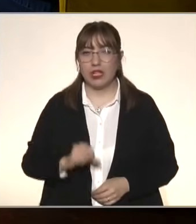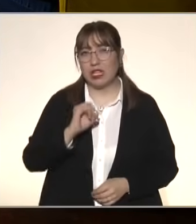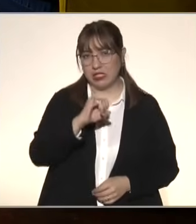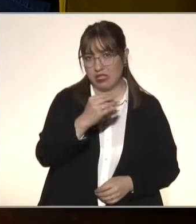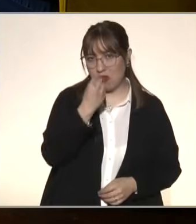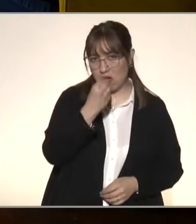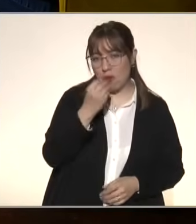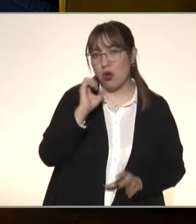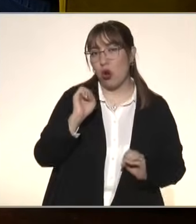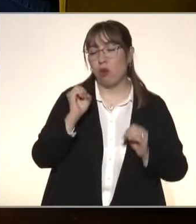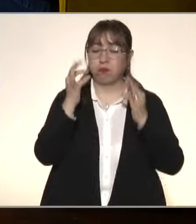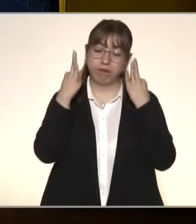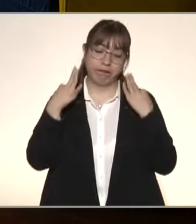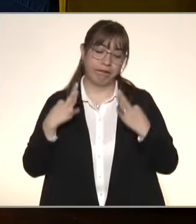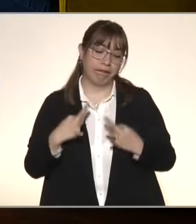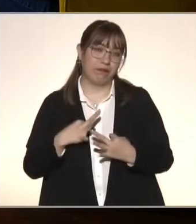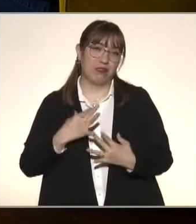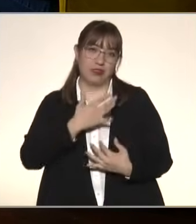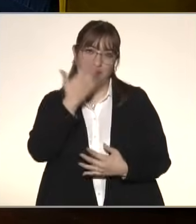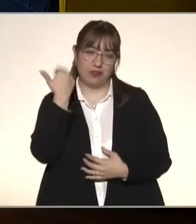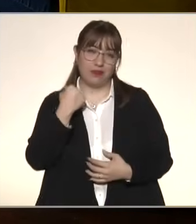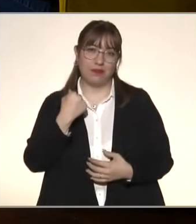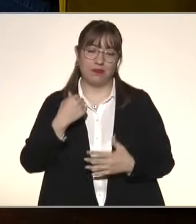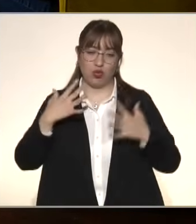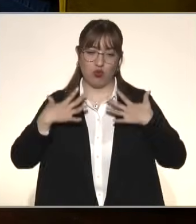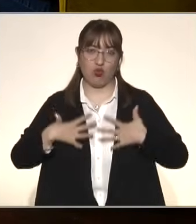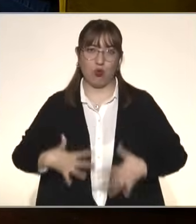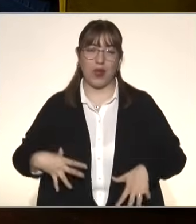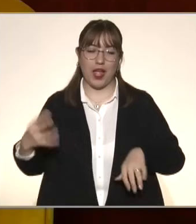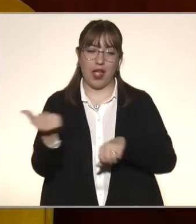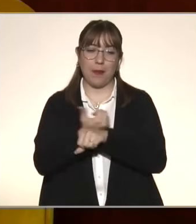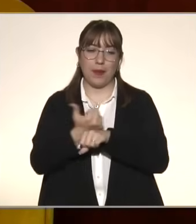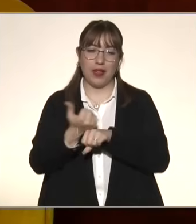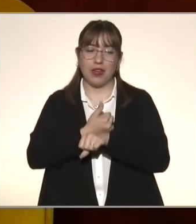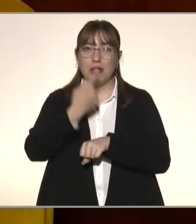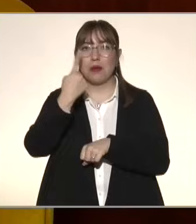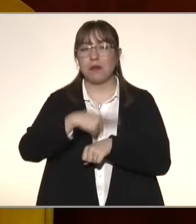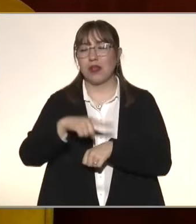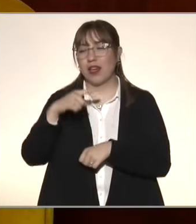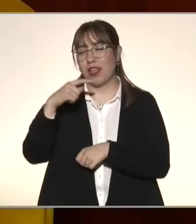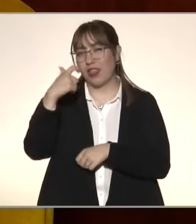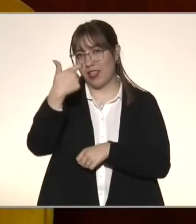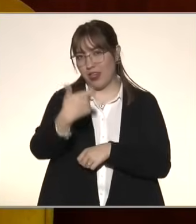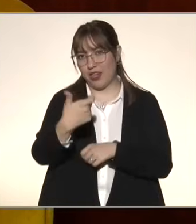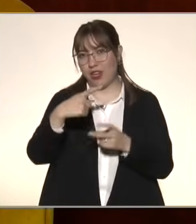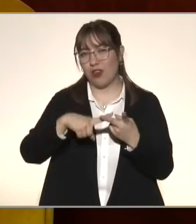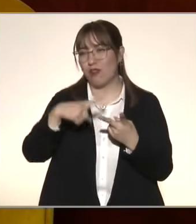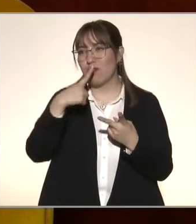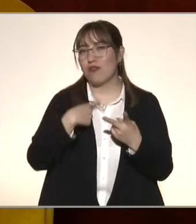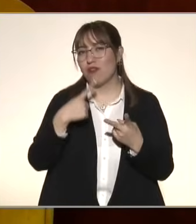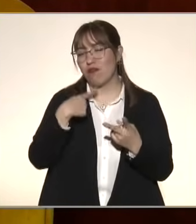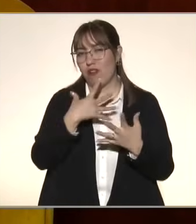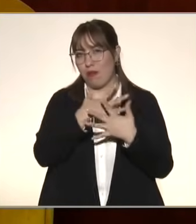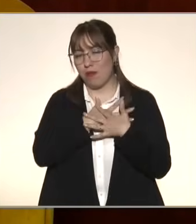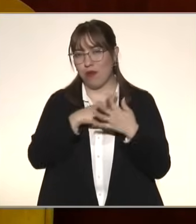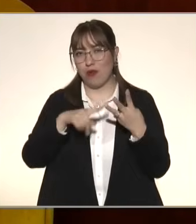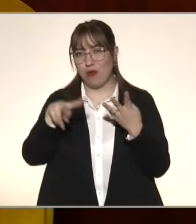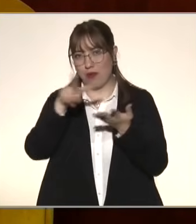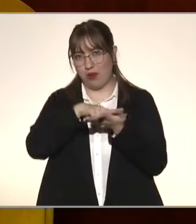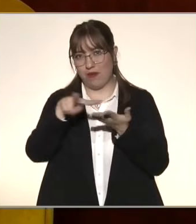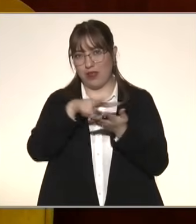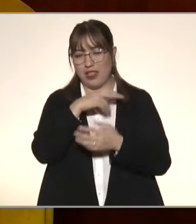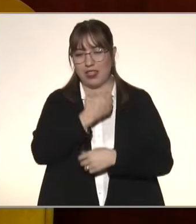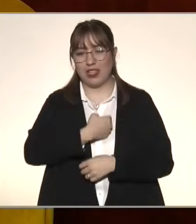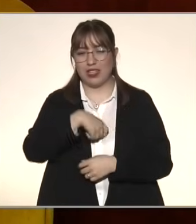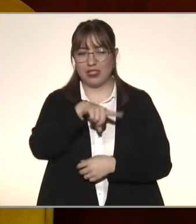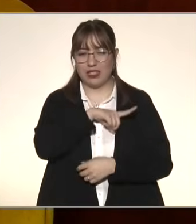también funcionan. Nos hablan mucho de la ropa amarilla para el dinero, rojo del amor, verde salud, las maletas. Mira,